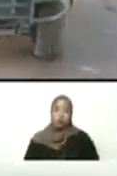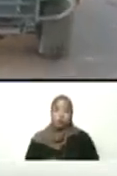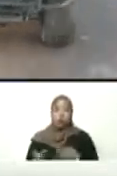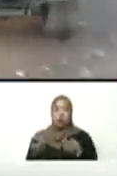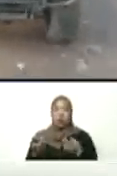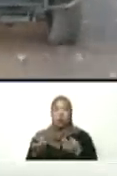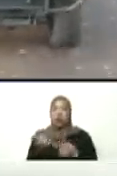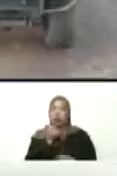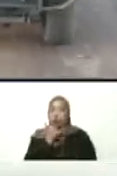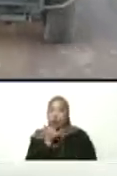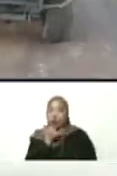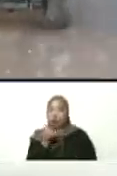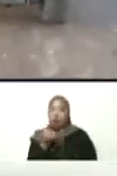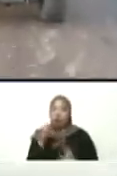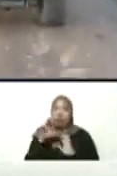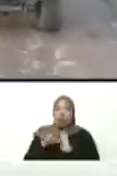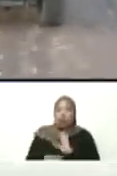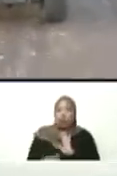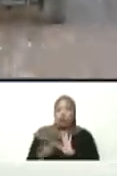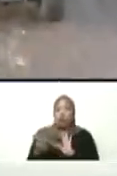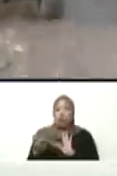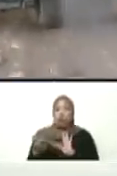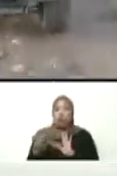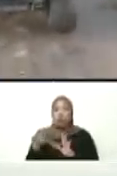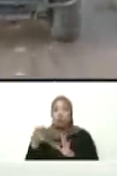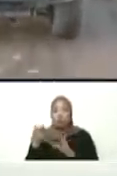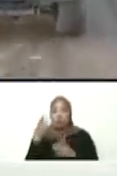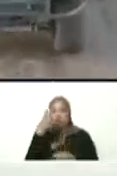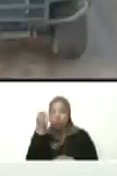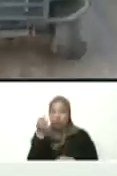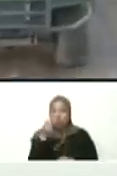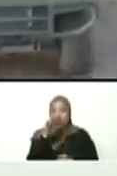evitar la especulación